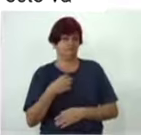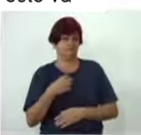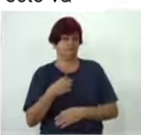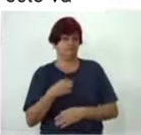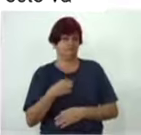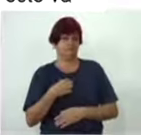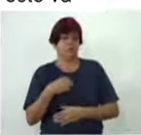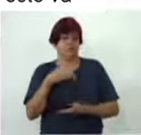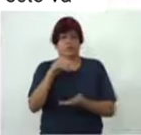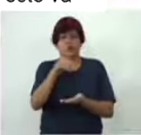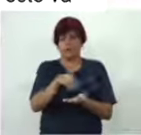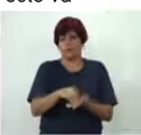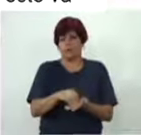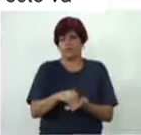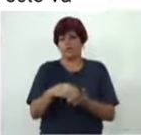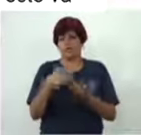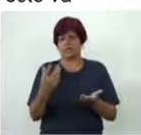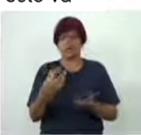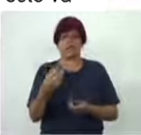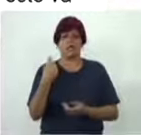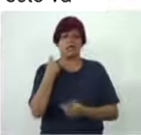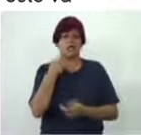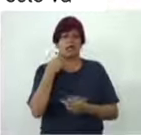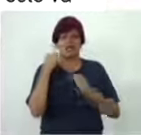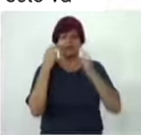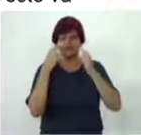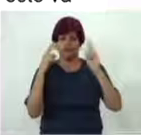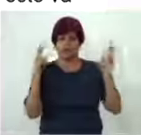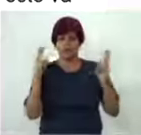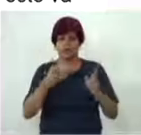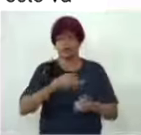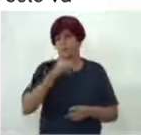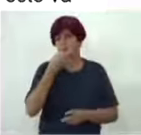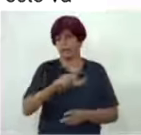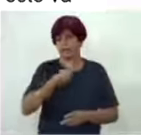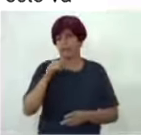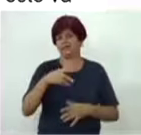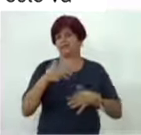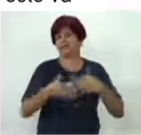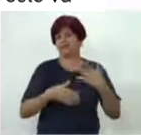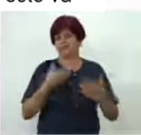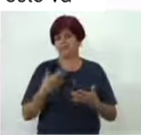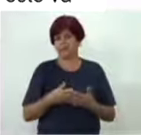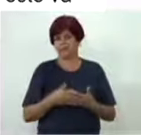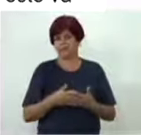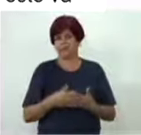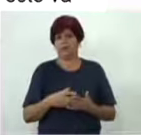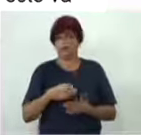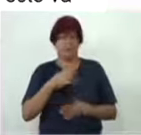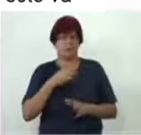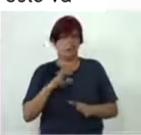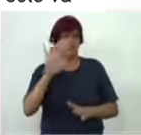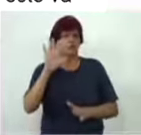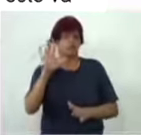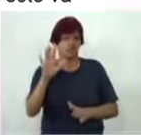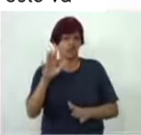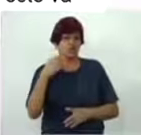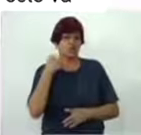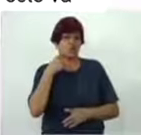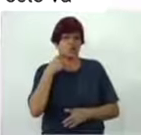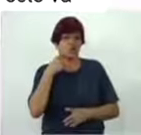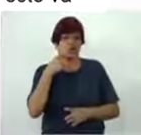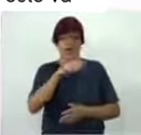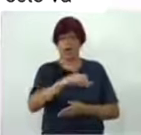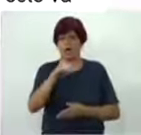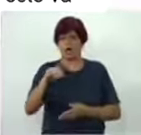bueno, de ubicar el año de vida en que yo voy a fundamentar esa actividad, en este caso quinto año de vida, el área de